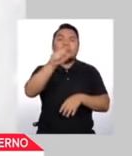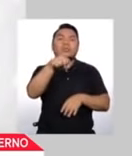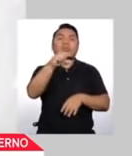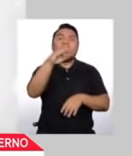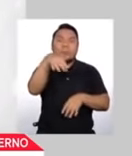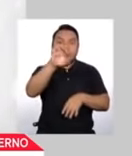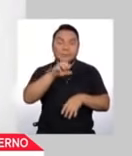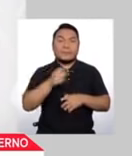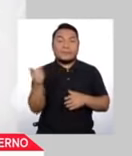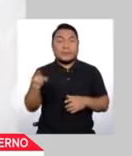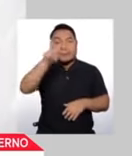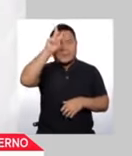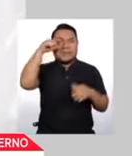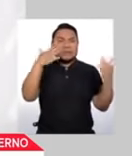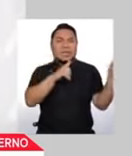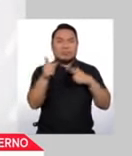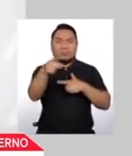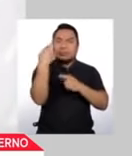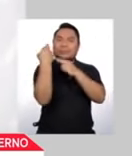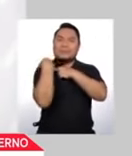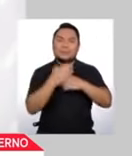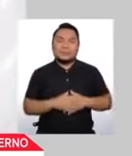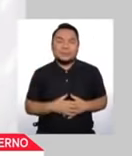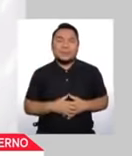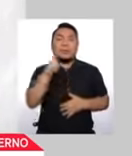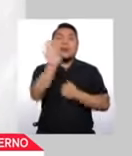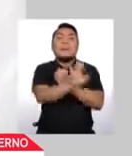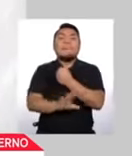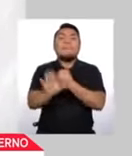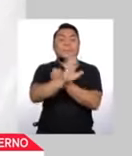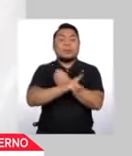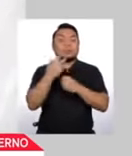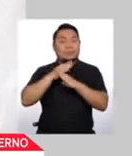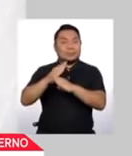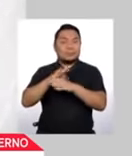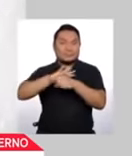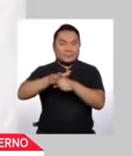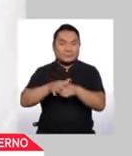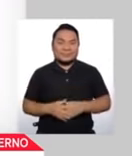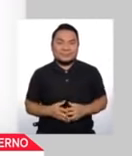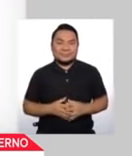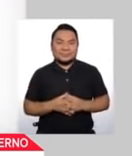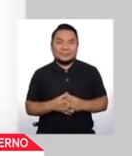mibis.gob.pe. Perú está en nuestras manos. Protégete del coronavirus.